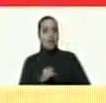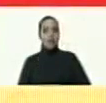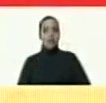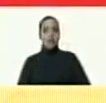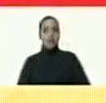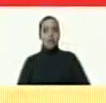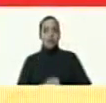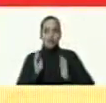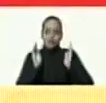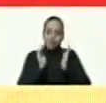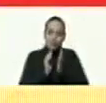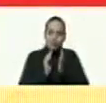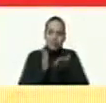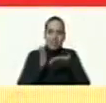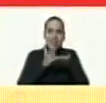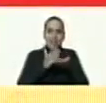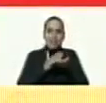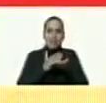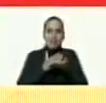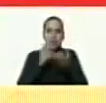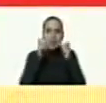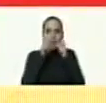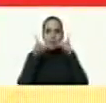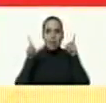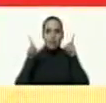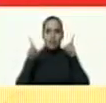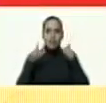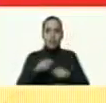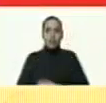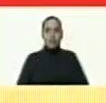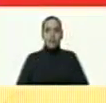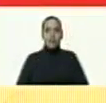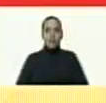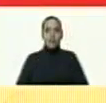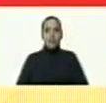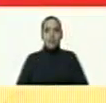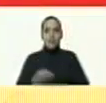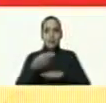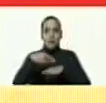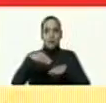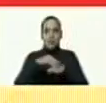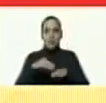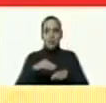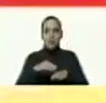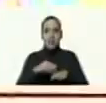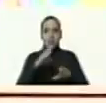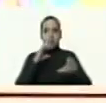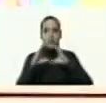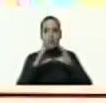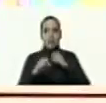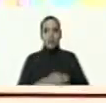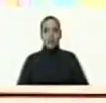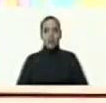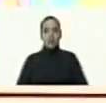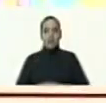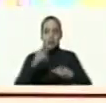libro, un invento de Ernesto Villegas. Aquí está el libro de Víctor Valera Mora,